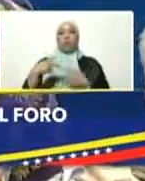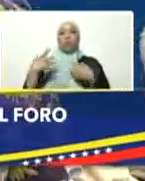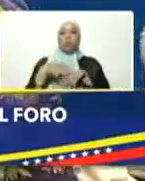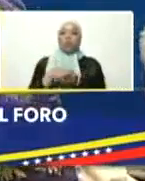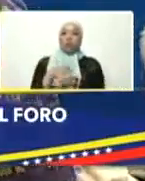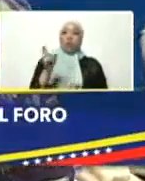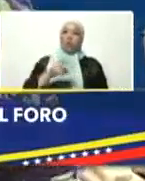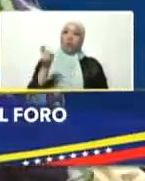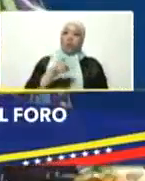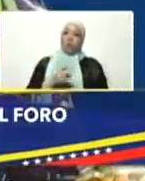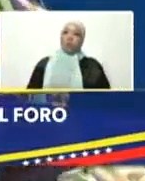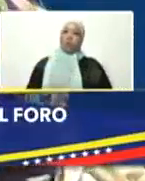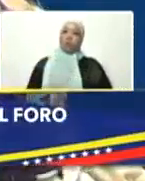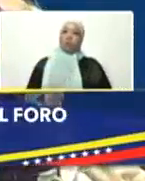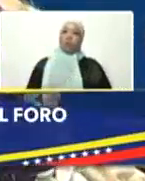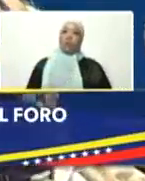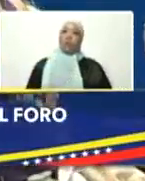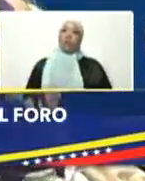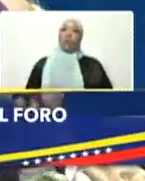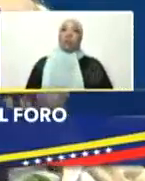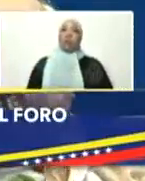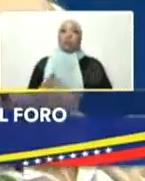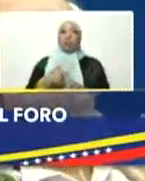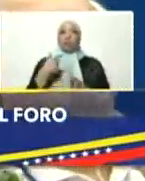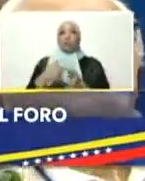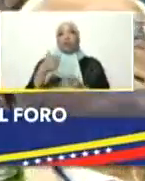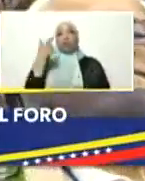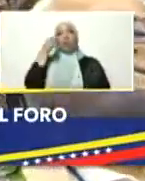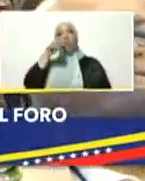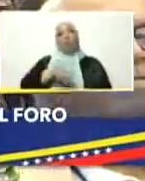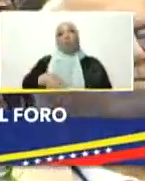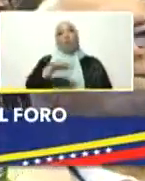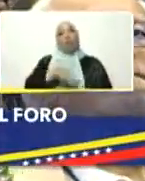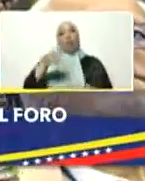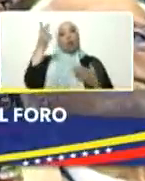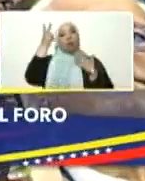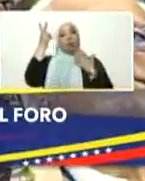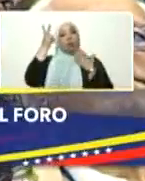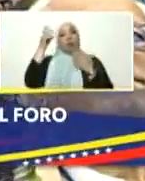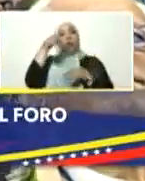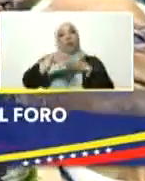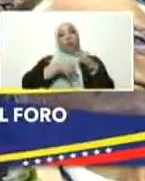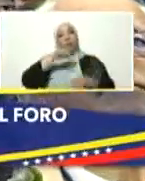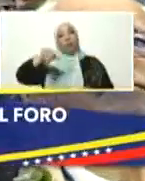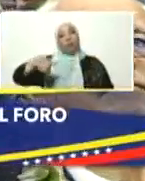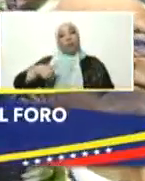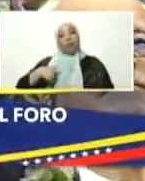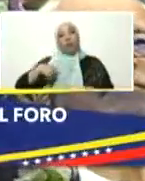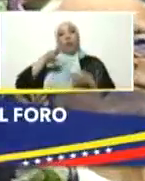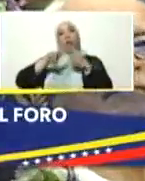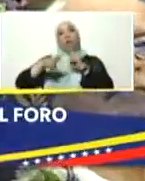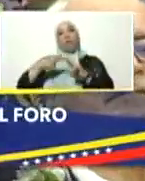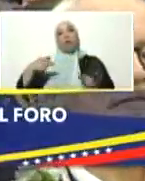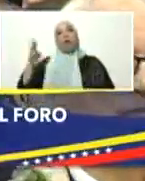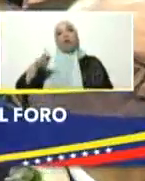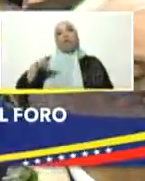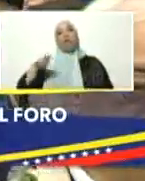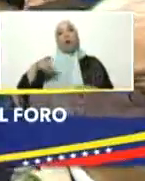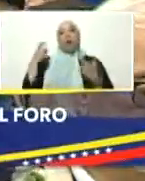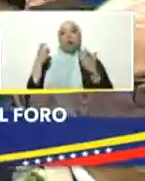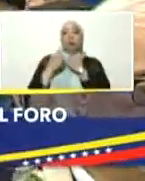que necesitamos. Entonces, aquí estamos, como dicen nuestros pueblos indígenas, cuenten con nosotros para la paz, nunca para la